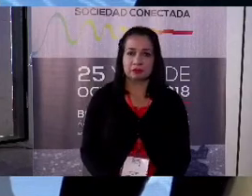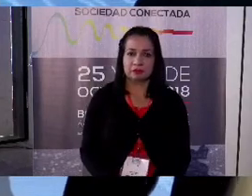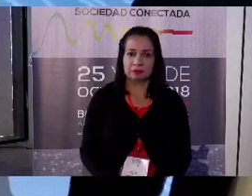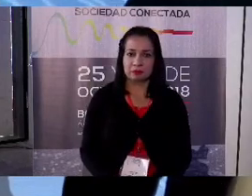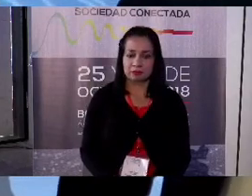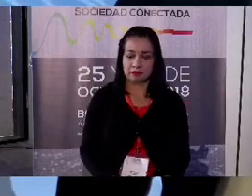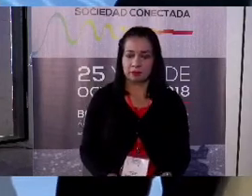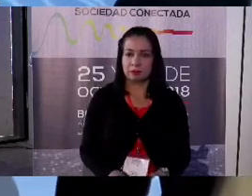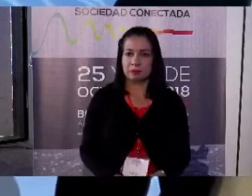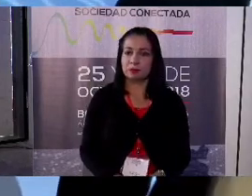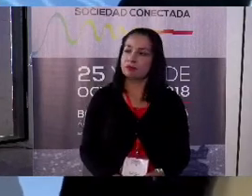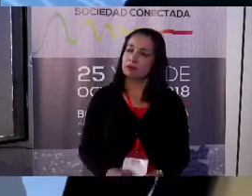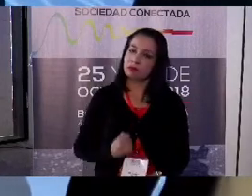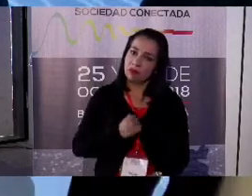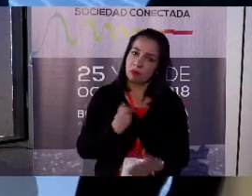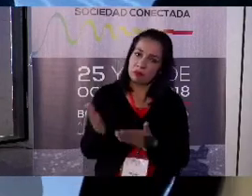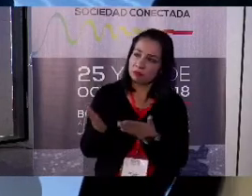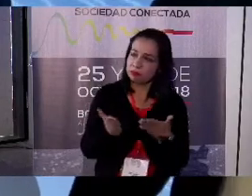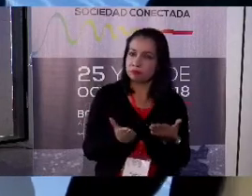favor Don